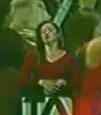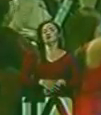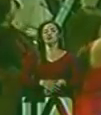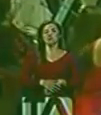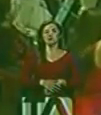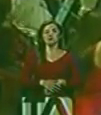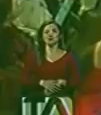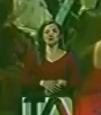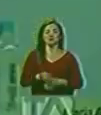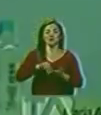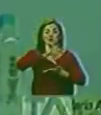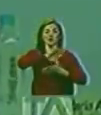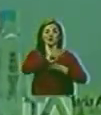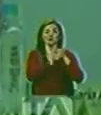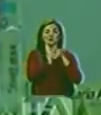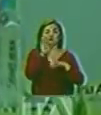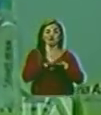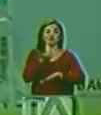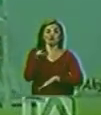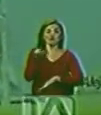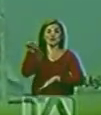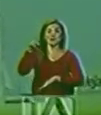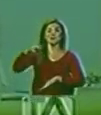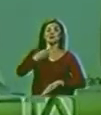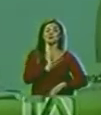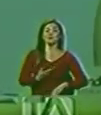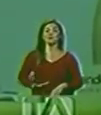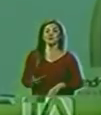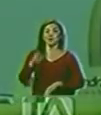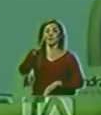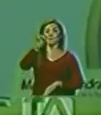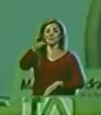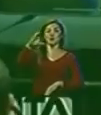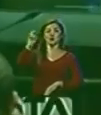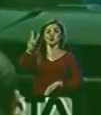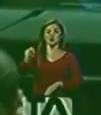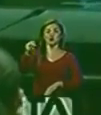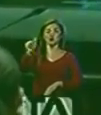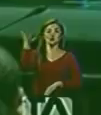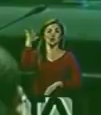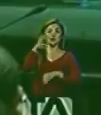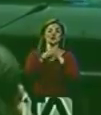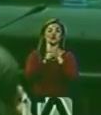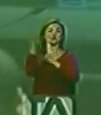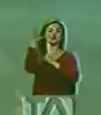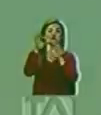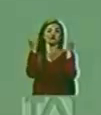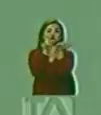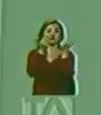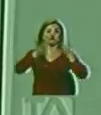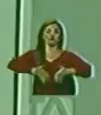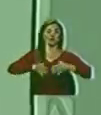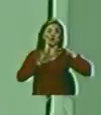otro periodo de legislativo y la acusada es la hoy vicepresidenta maría alejandra vicuña en sus años como asambleísta en la